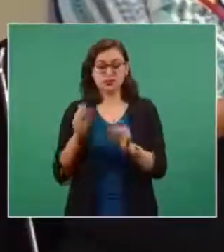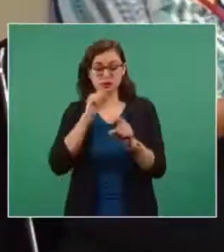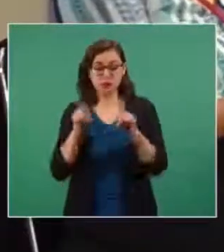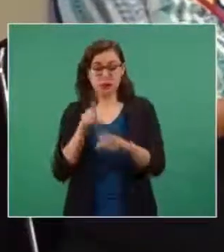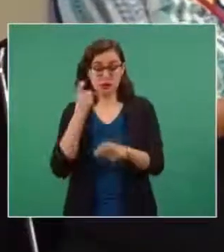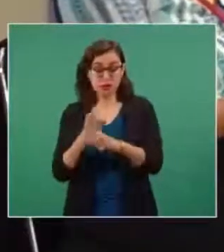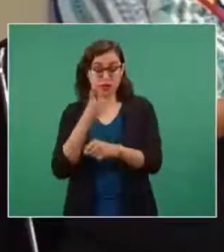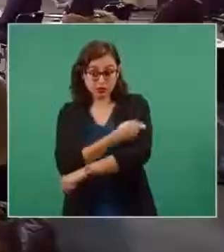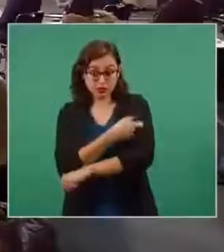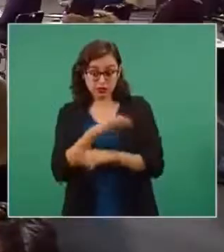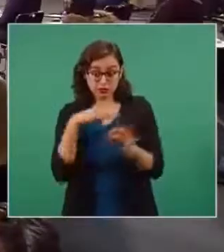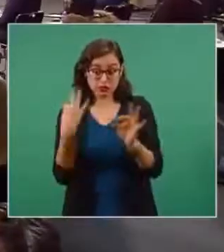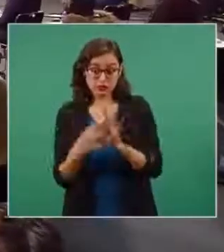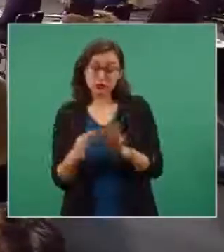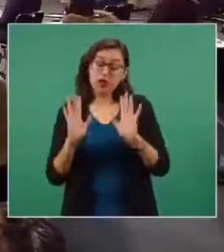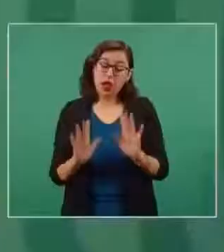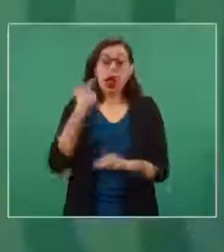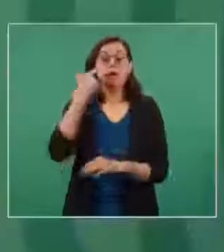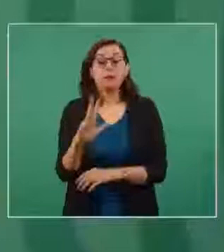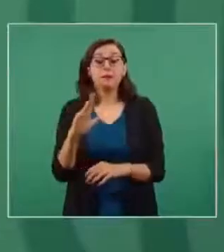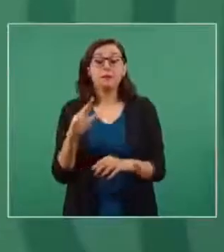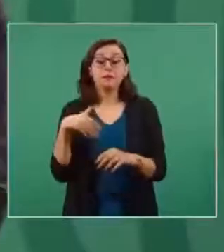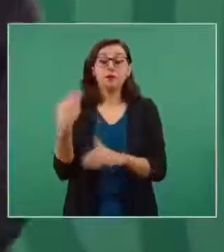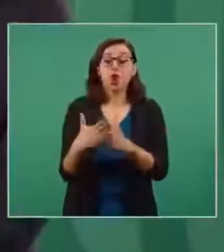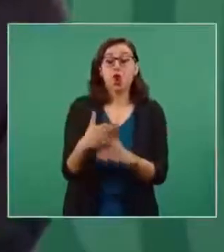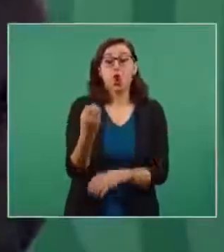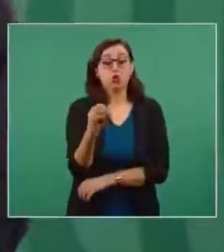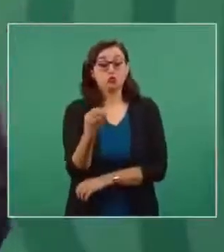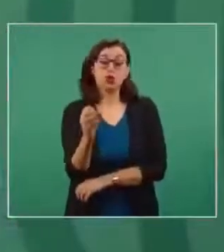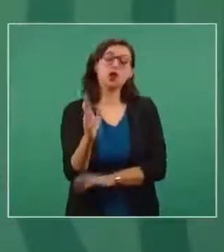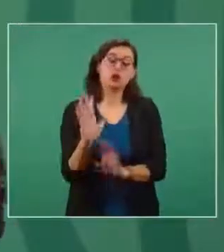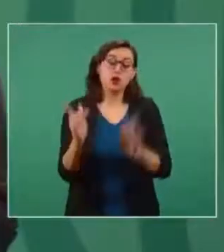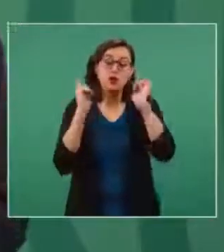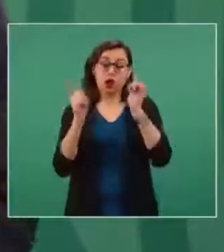Pues vamos a procurar para octubre que se tenga todo, pero